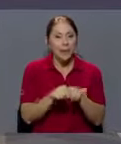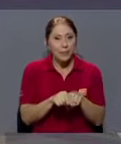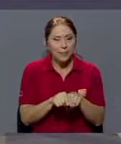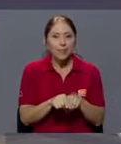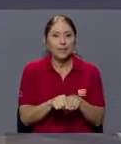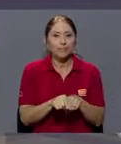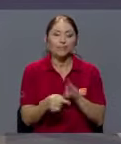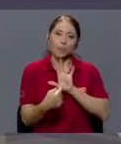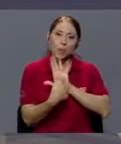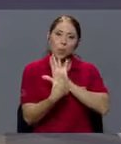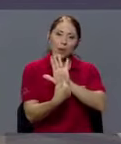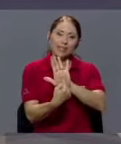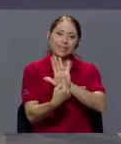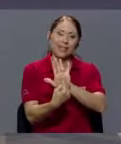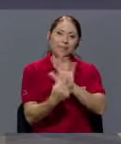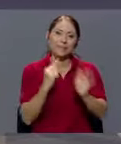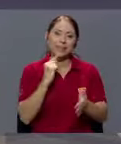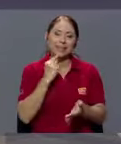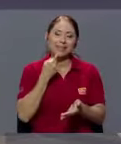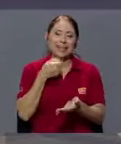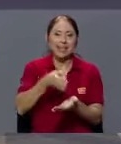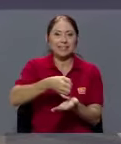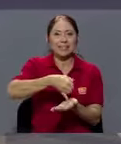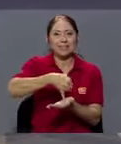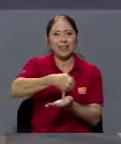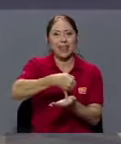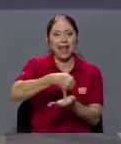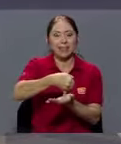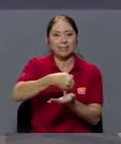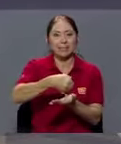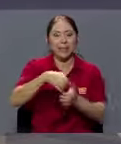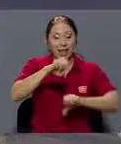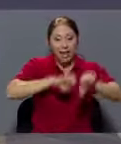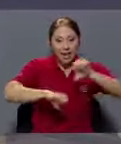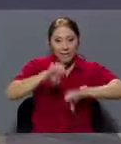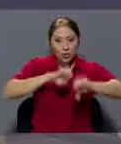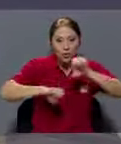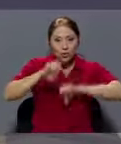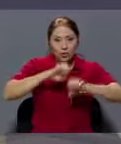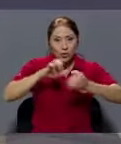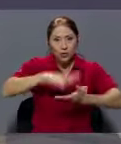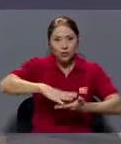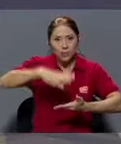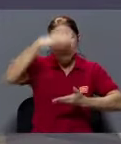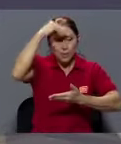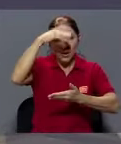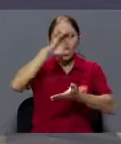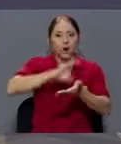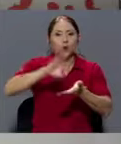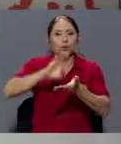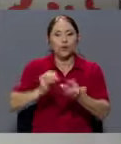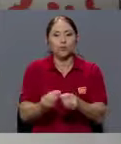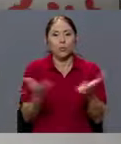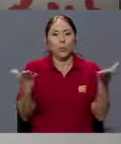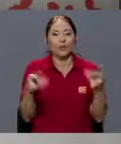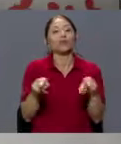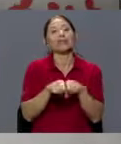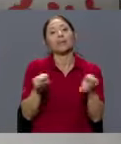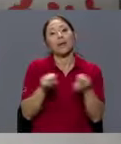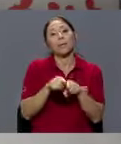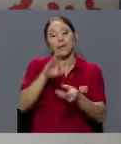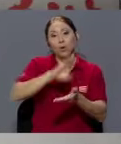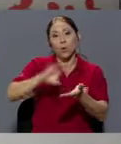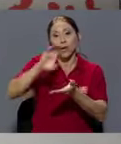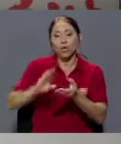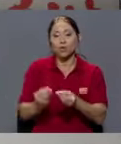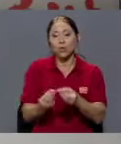Y mostrando también serias debilidades en la evaluación de los aprendizajes o los aprendizajes evaluados en los colegios públicos y